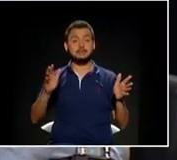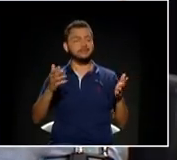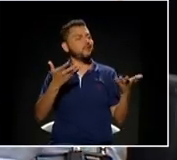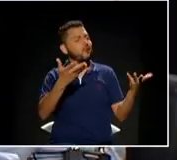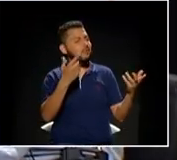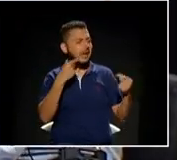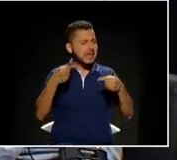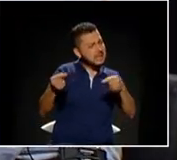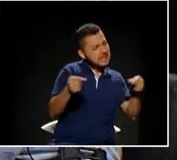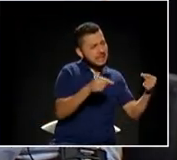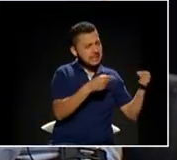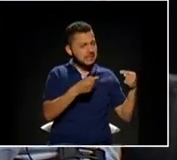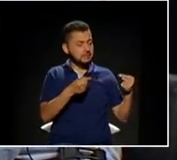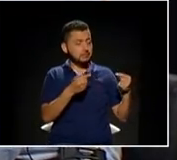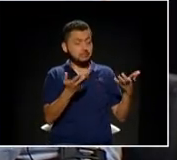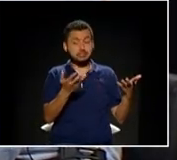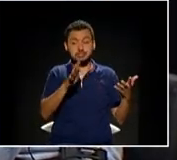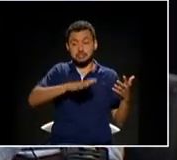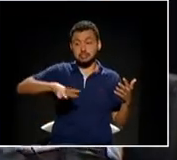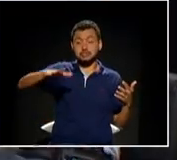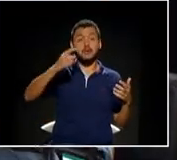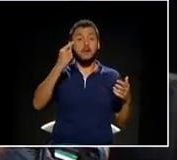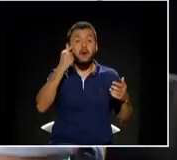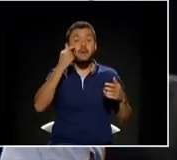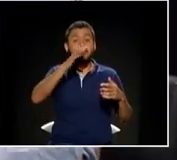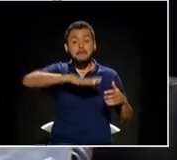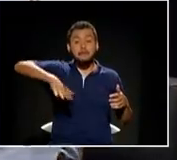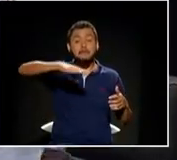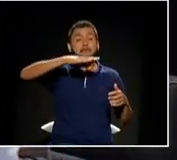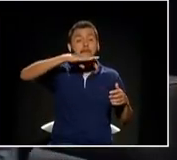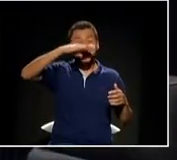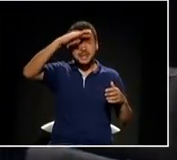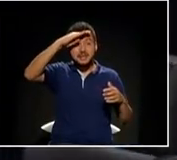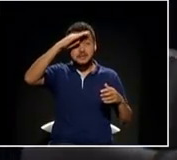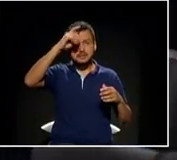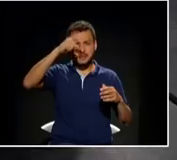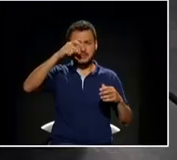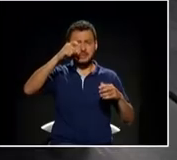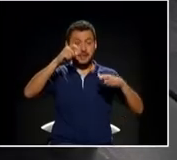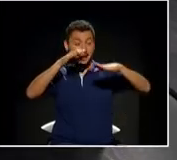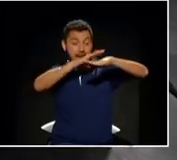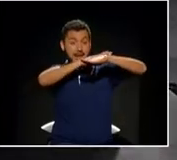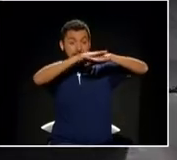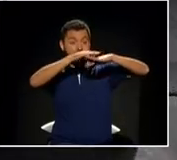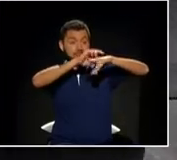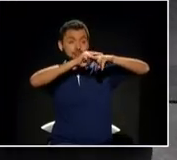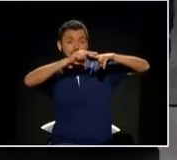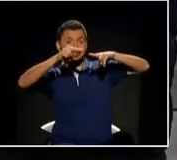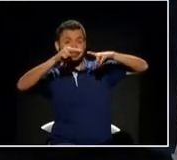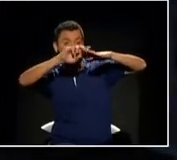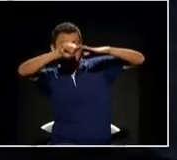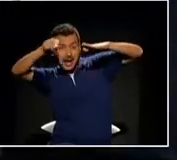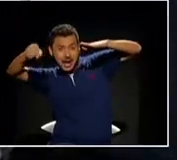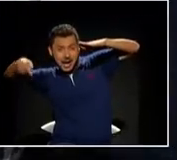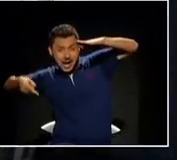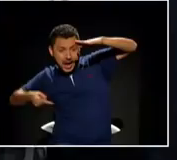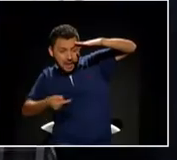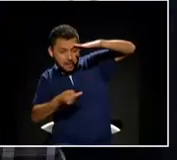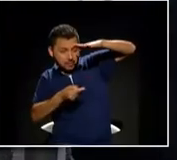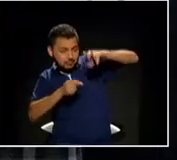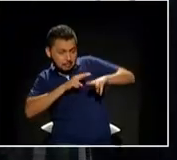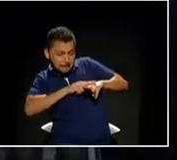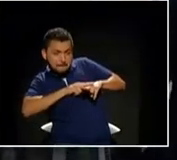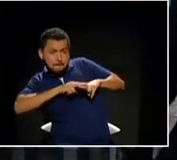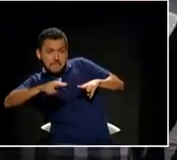nada que ver con medellín un metro subterráneo para hacer lo mismo que hace el actualmente del tren de cercanías candidato quintero presión sobre medellín hemos